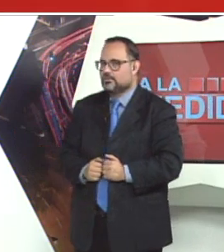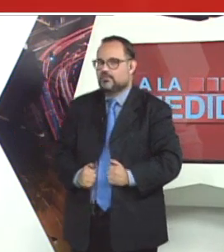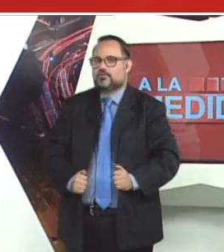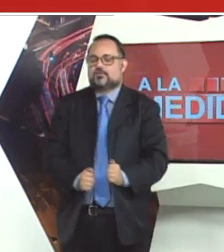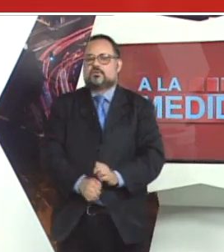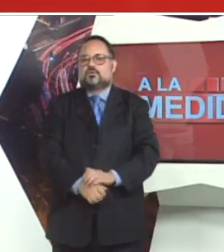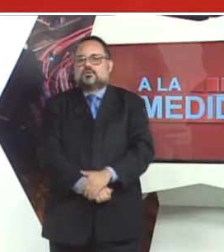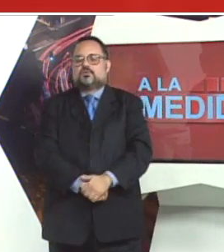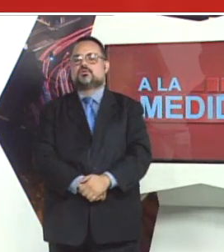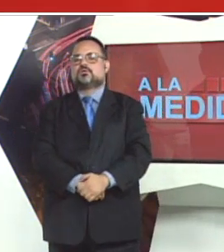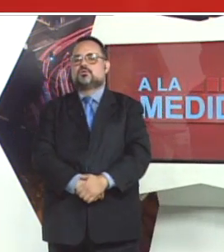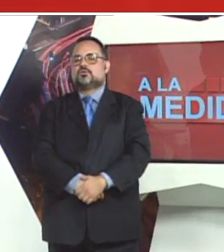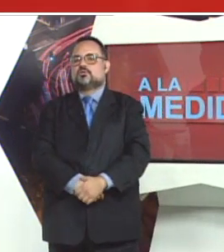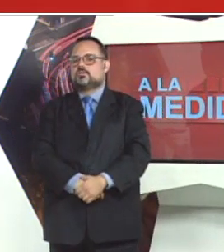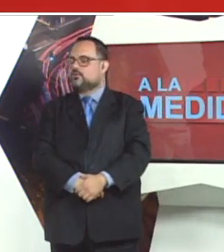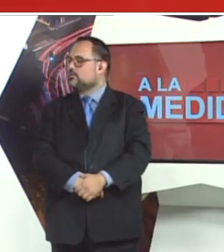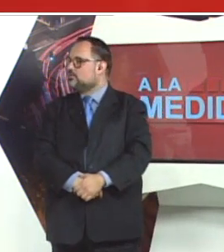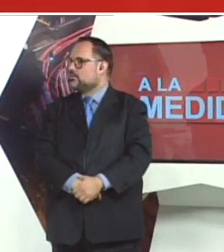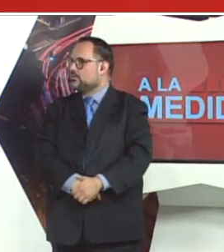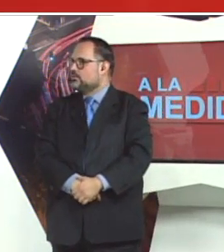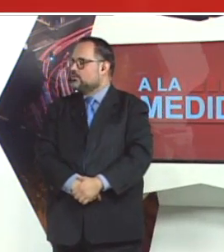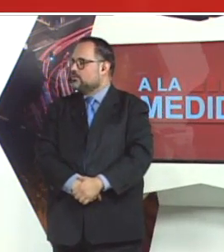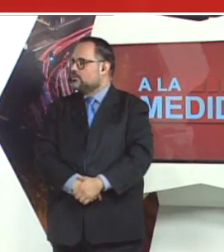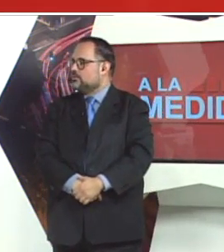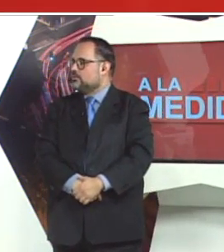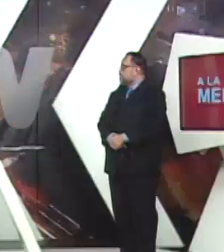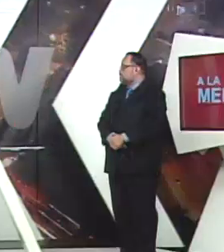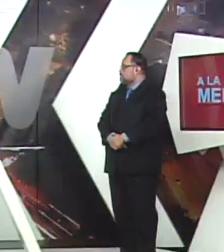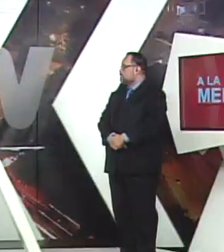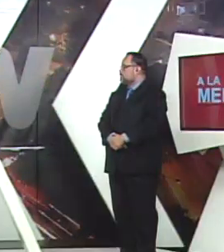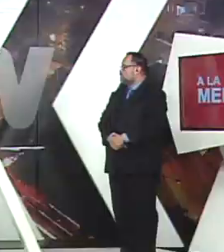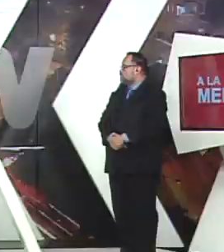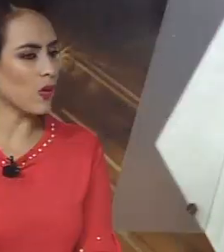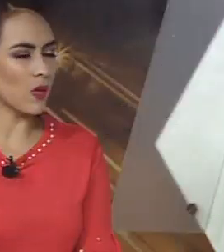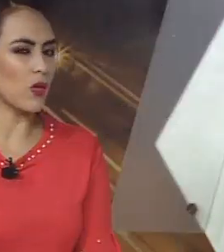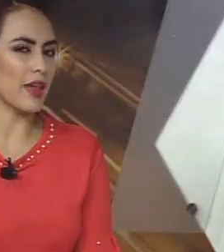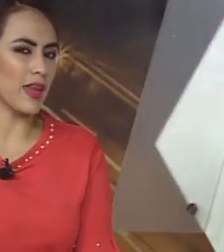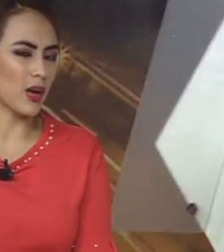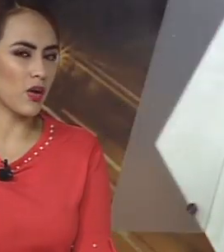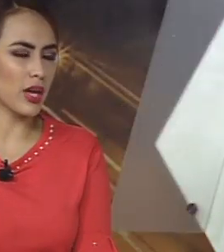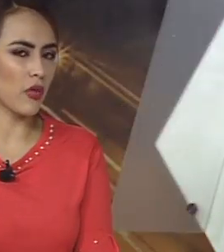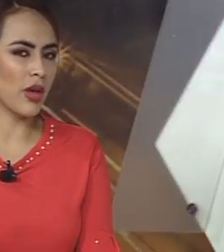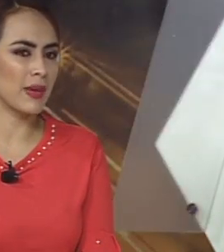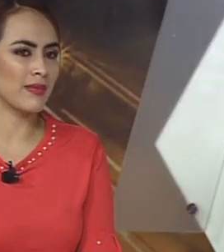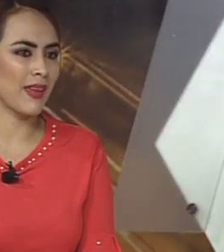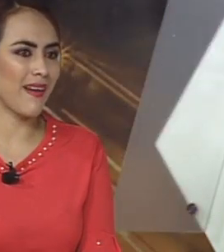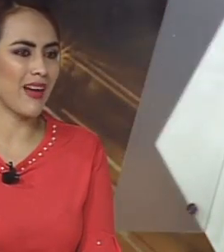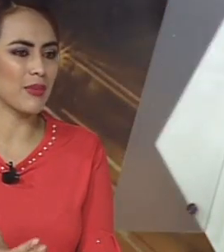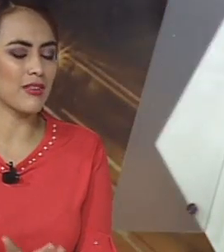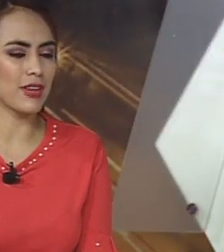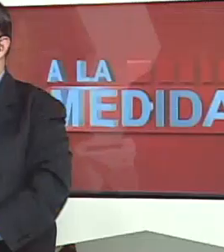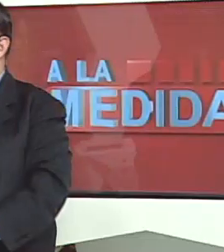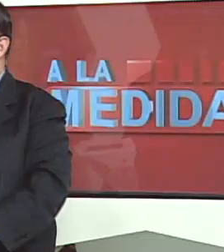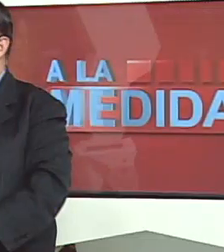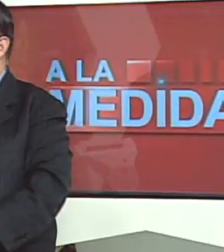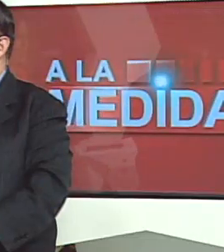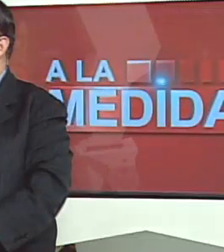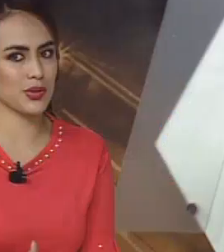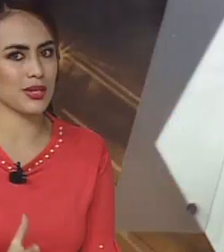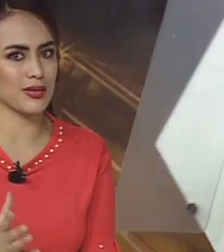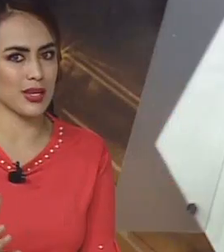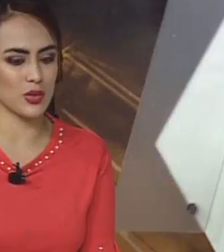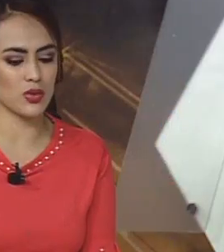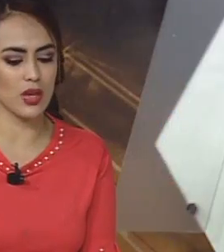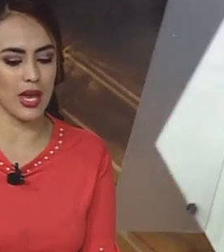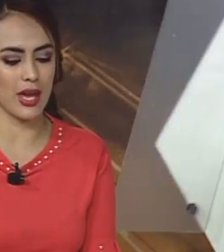Julio por eso creo que sí es importante que se le dé seguimiento a este tema con la DIACO y que obviamente al verificar entonces